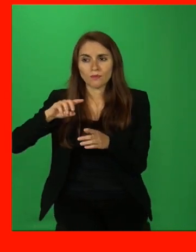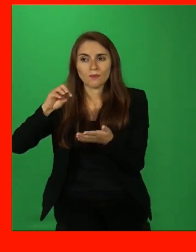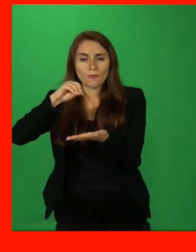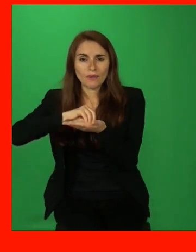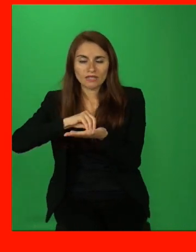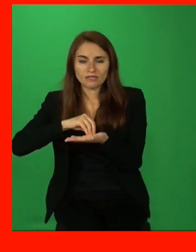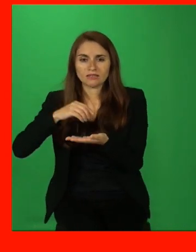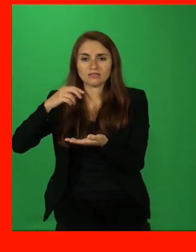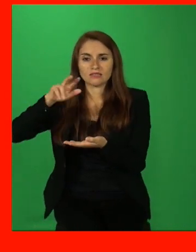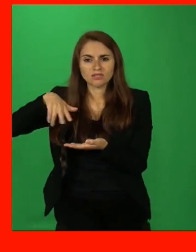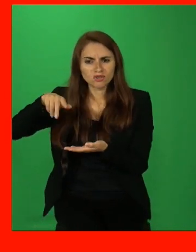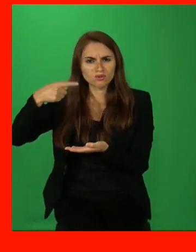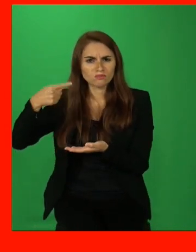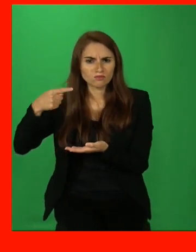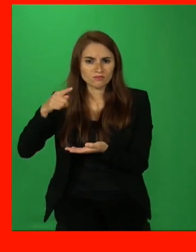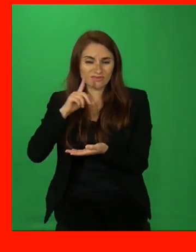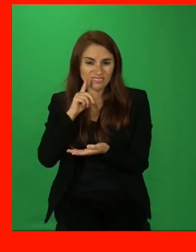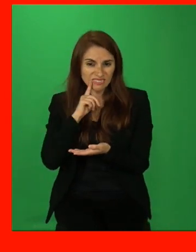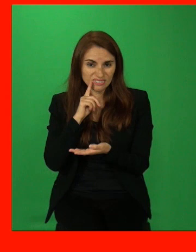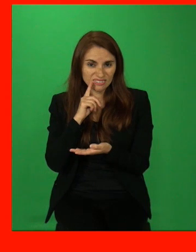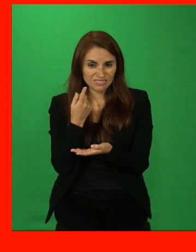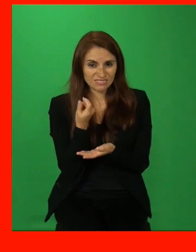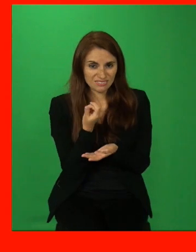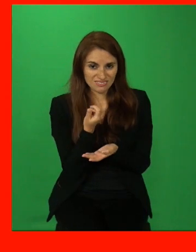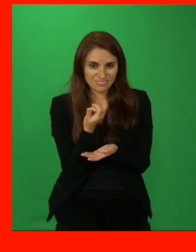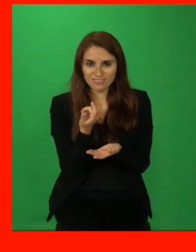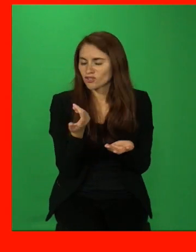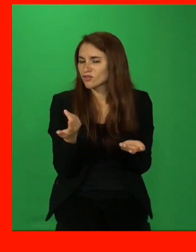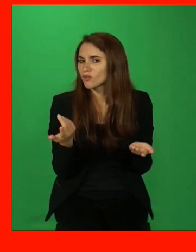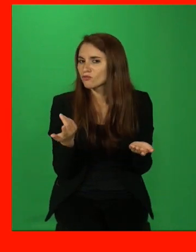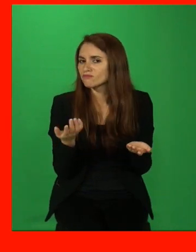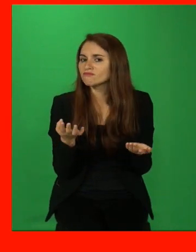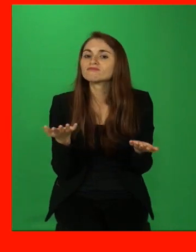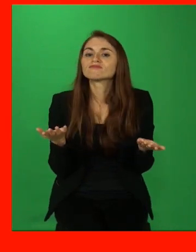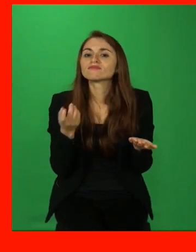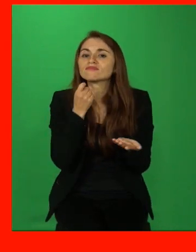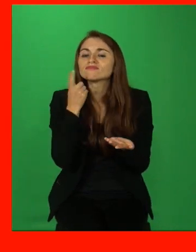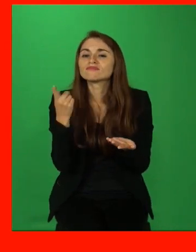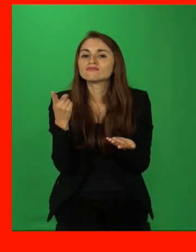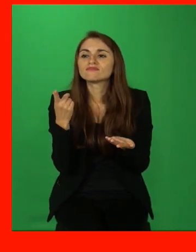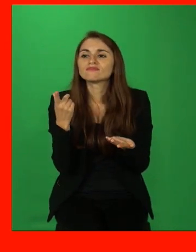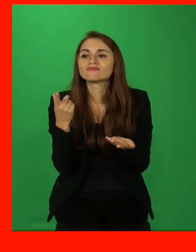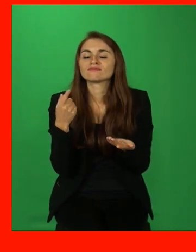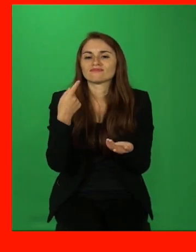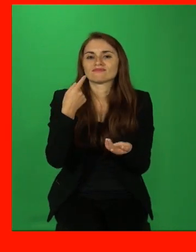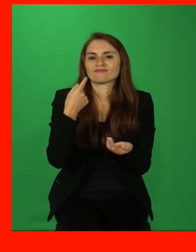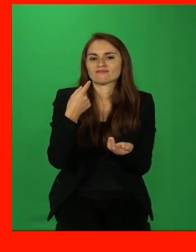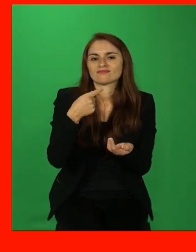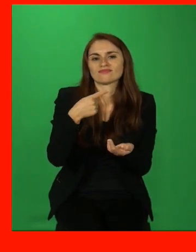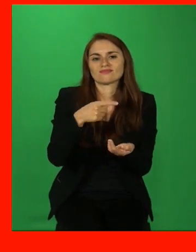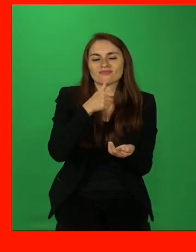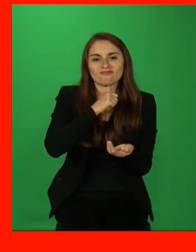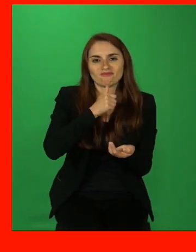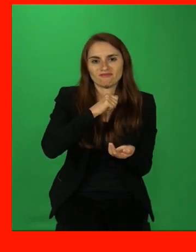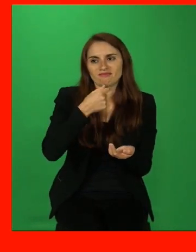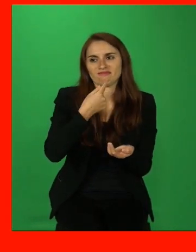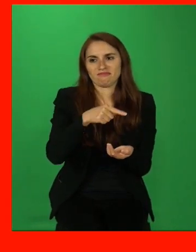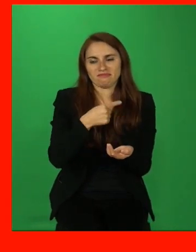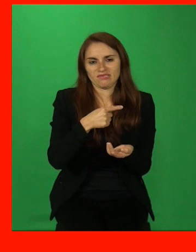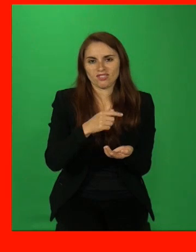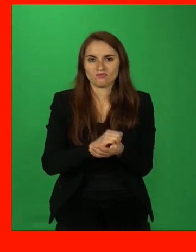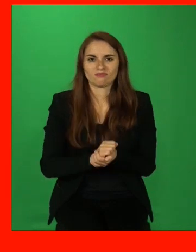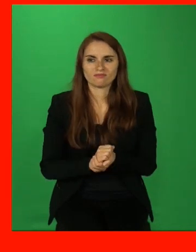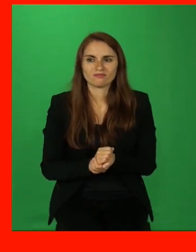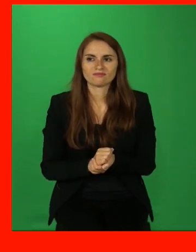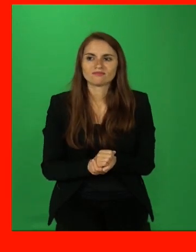deuda te quedas alto imposible qué es lo que tienes como resultado final deuda y cuánta deuda tienes entonces en